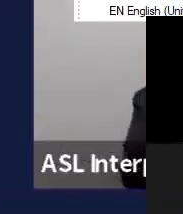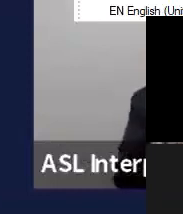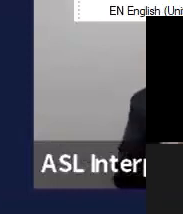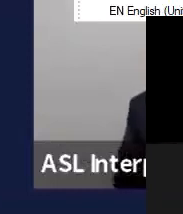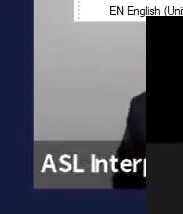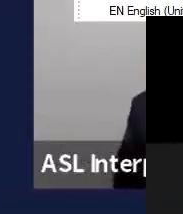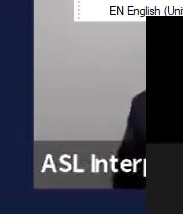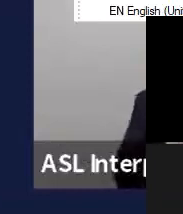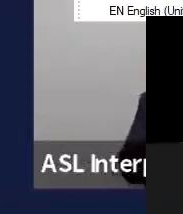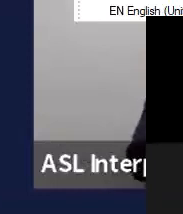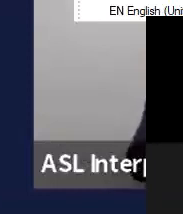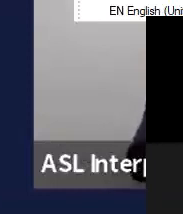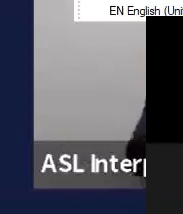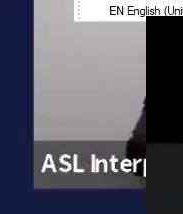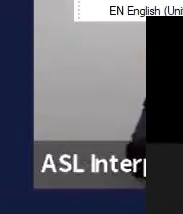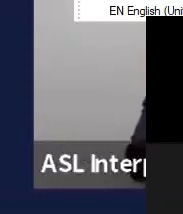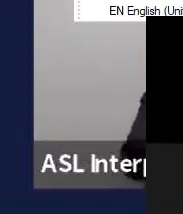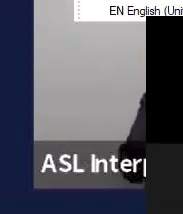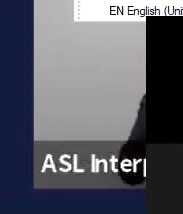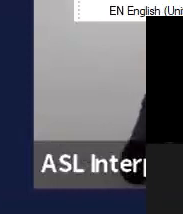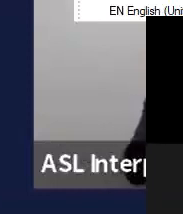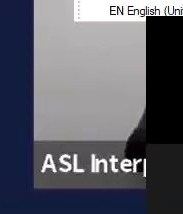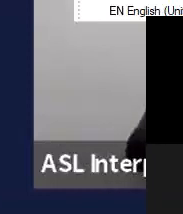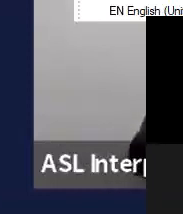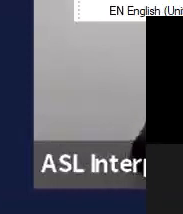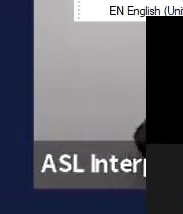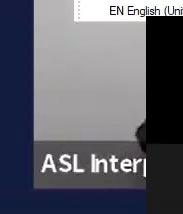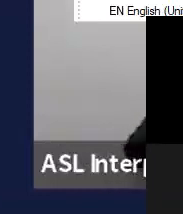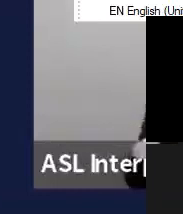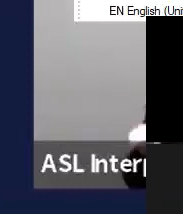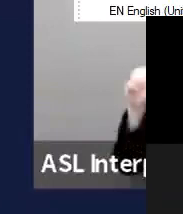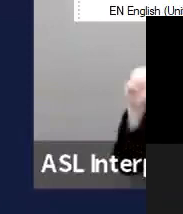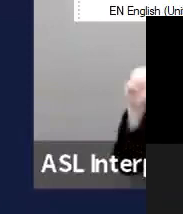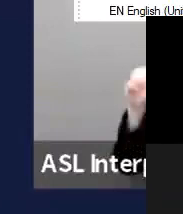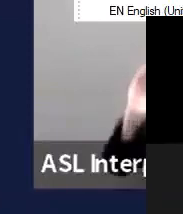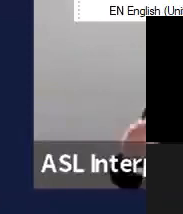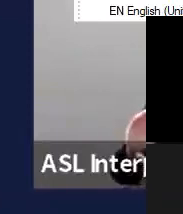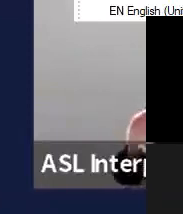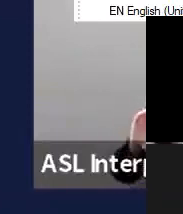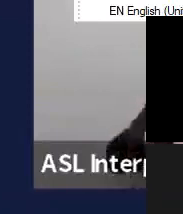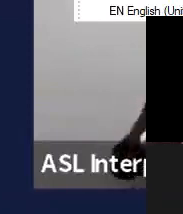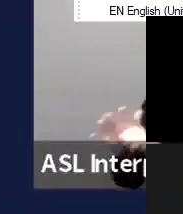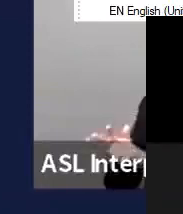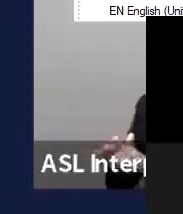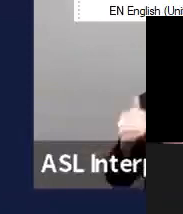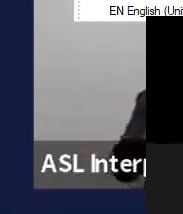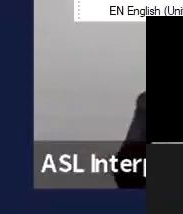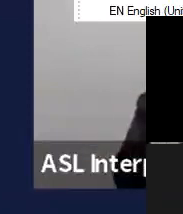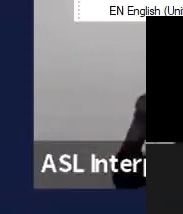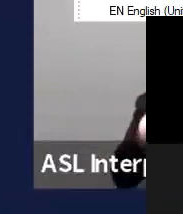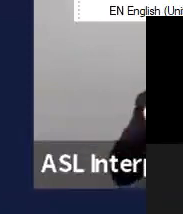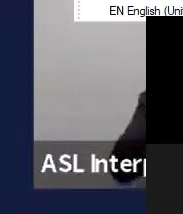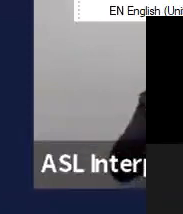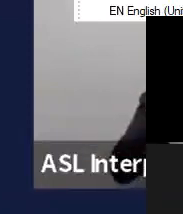son absolutamente la única forma en la que podemos seguir conquistando a COVID. Bueno,